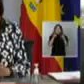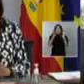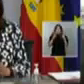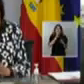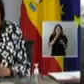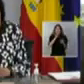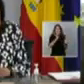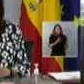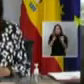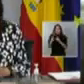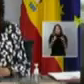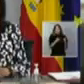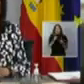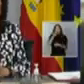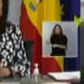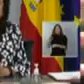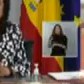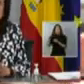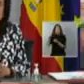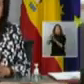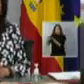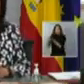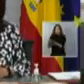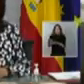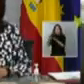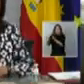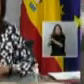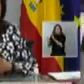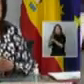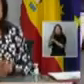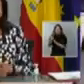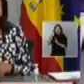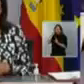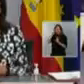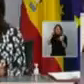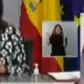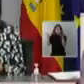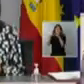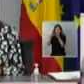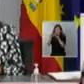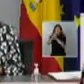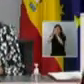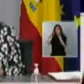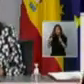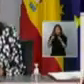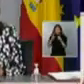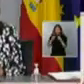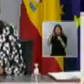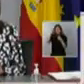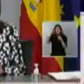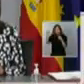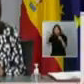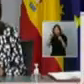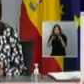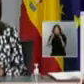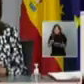aplicar, porque eso de tener las ventanillas abiertas con el aire acondicionado a tope o con la calefacción encendida, pues al final no